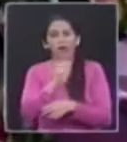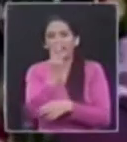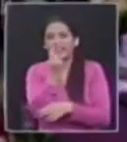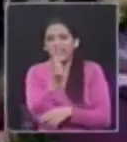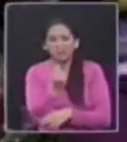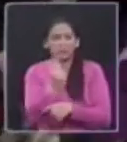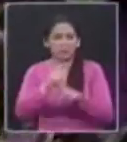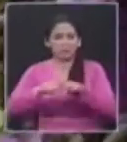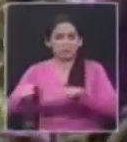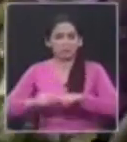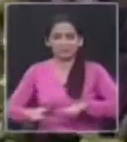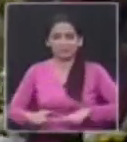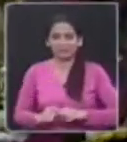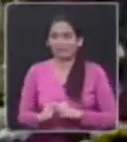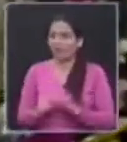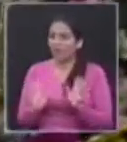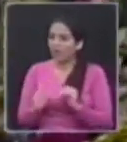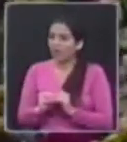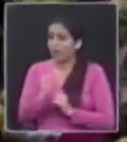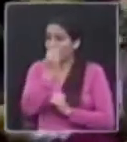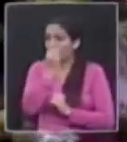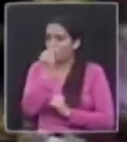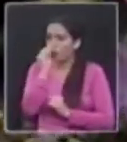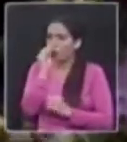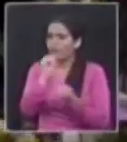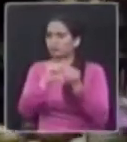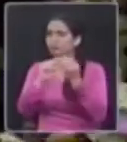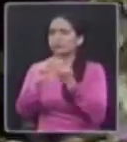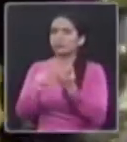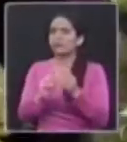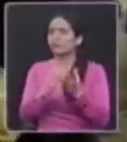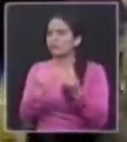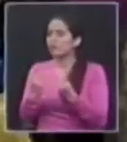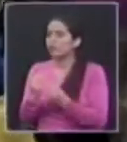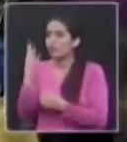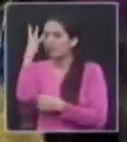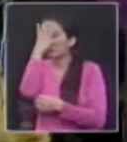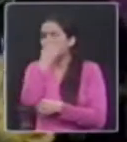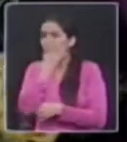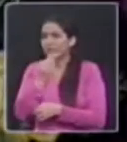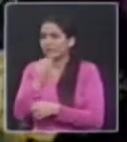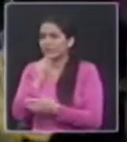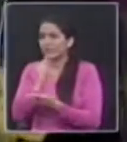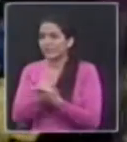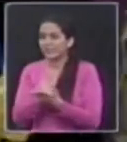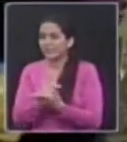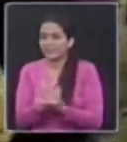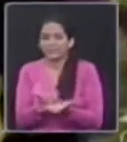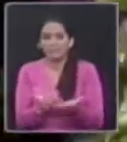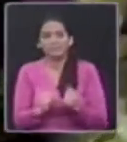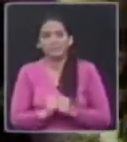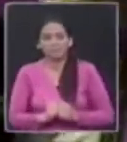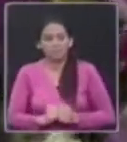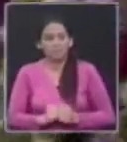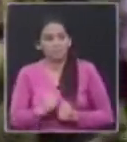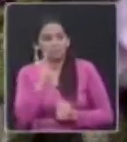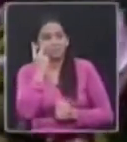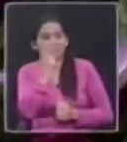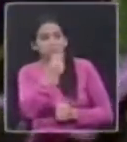ustedes se especializan en una que otro tipo de flor? ¿Tienen maravillas en orquídeas? Claro, sí, tenemos, como ustedes pueden